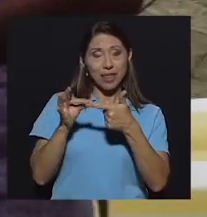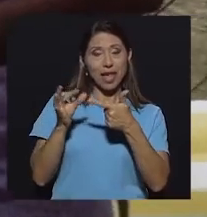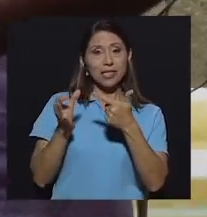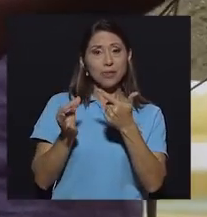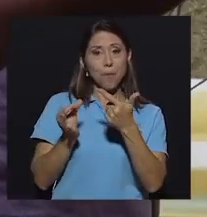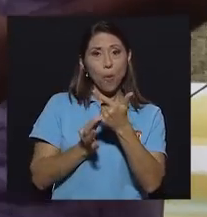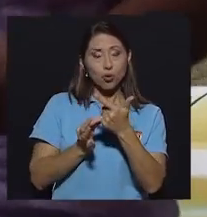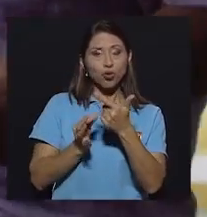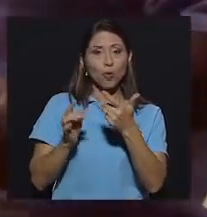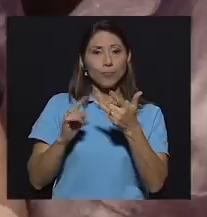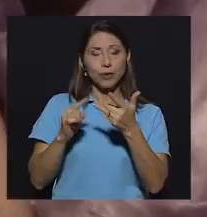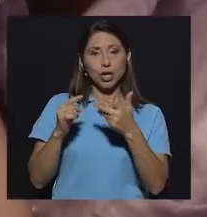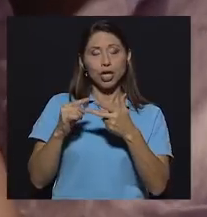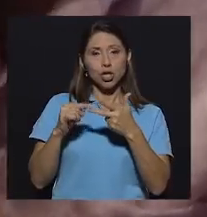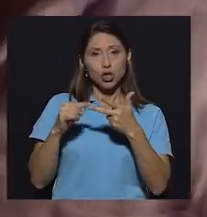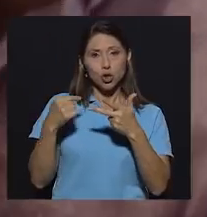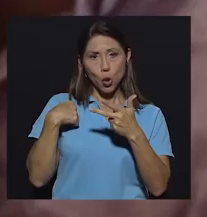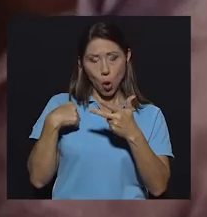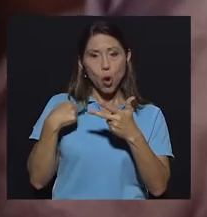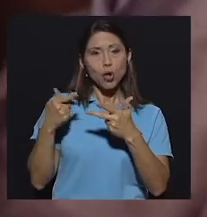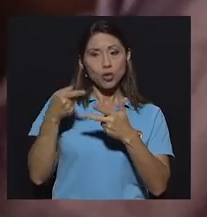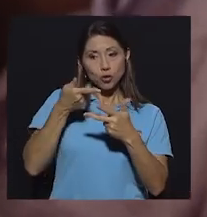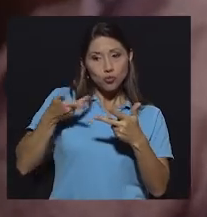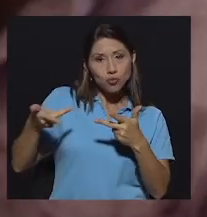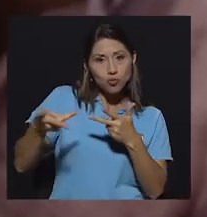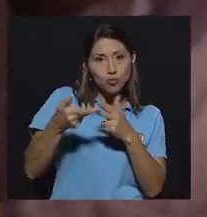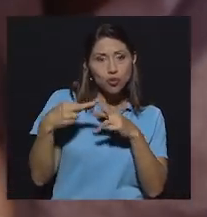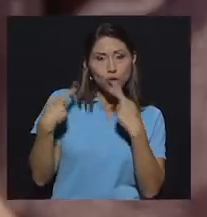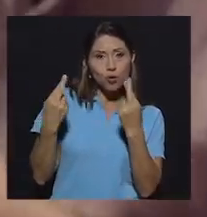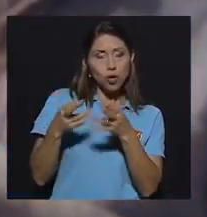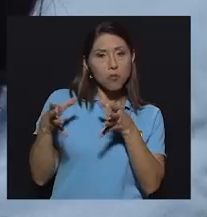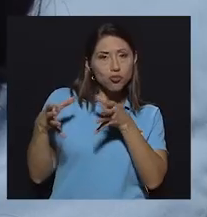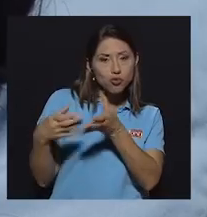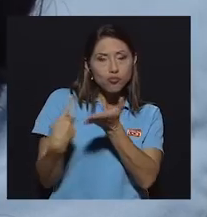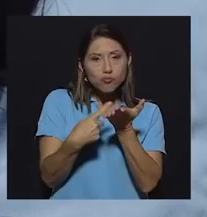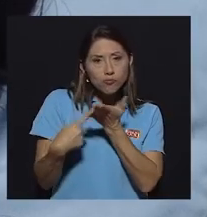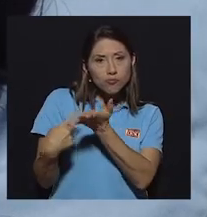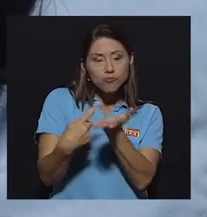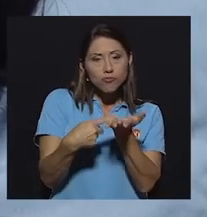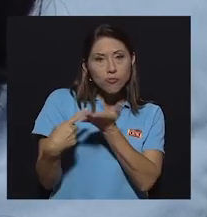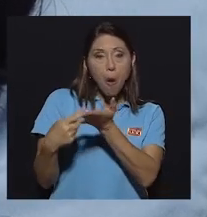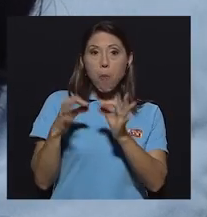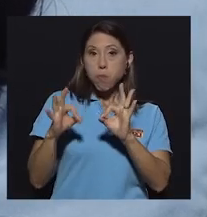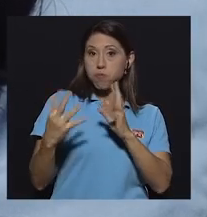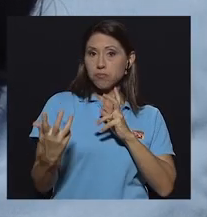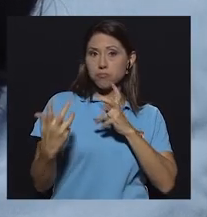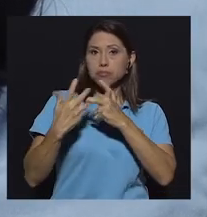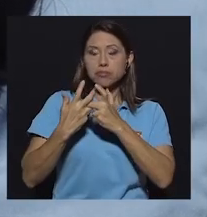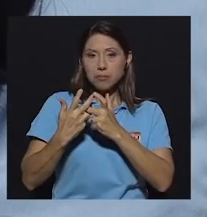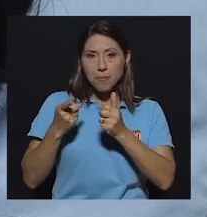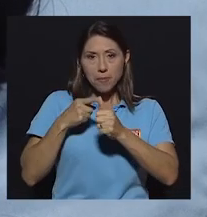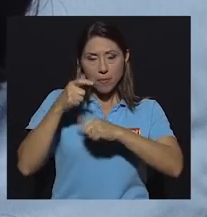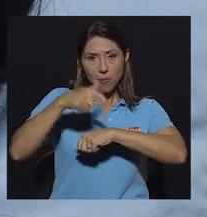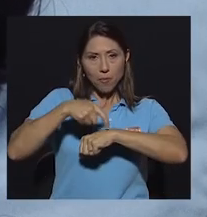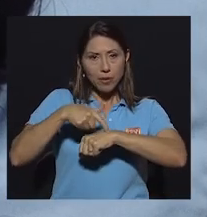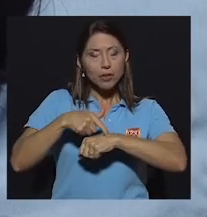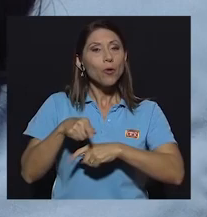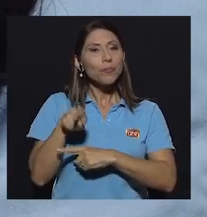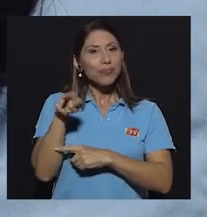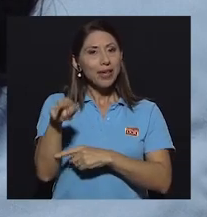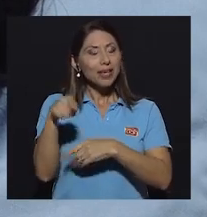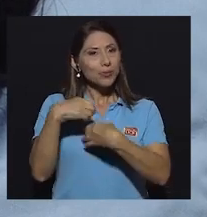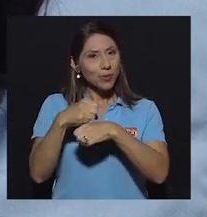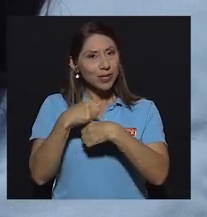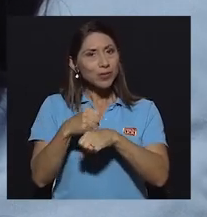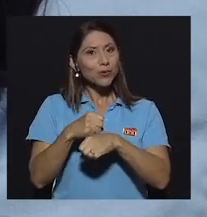y nos llevamos bien desde el primer momento. Y yo creo que eso fue realmente lo que hizo que